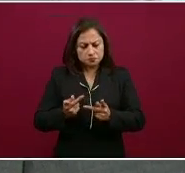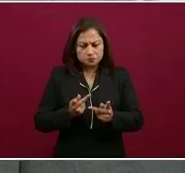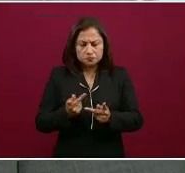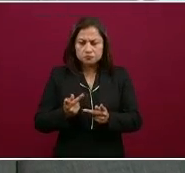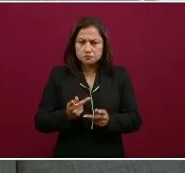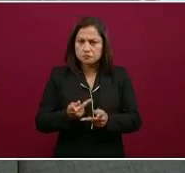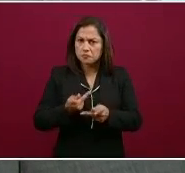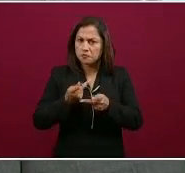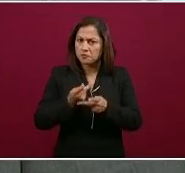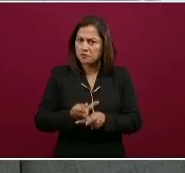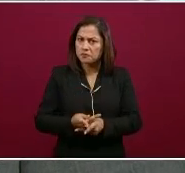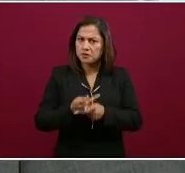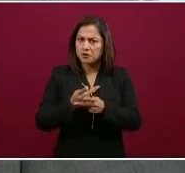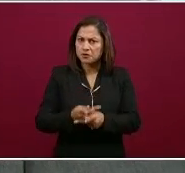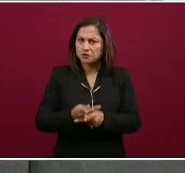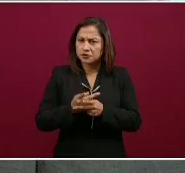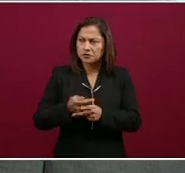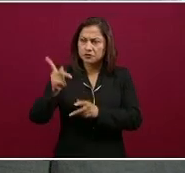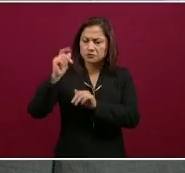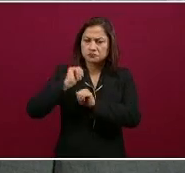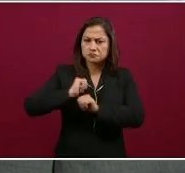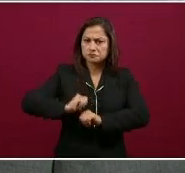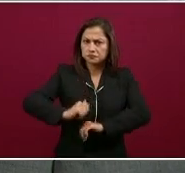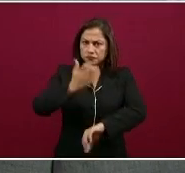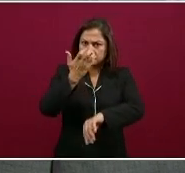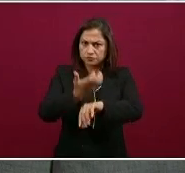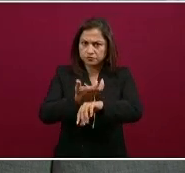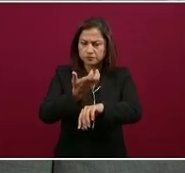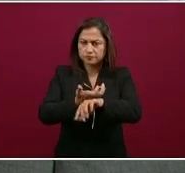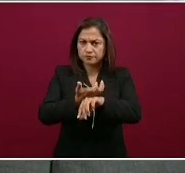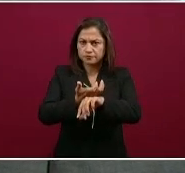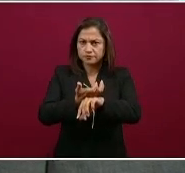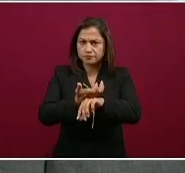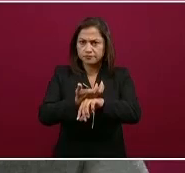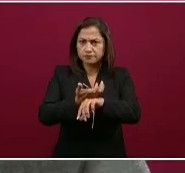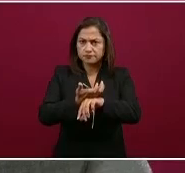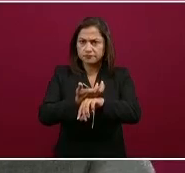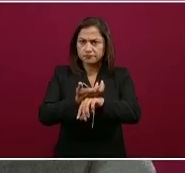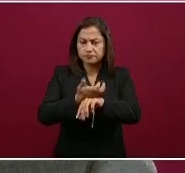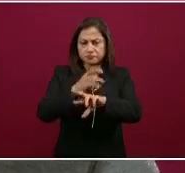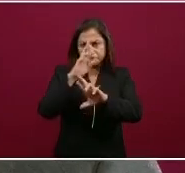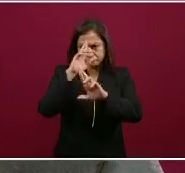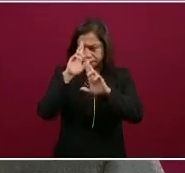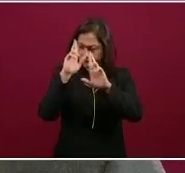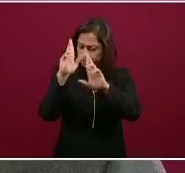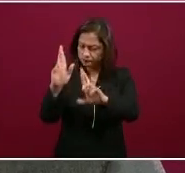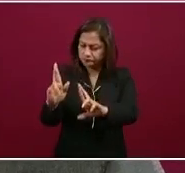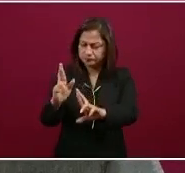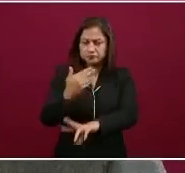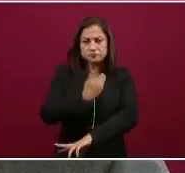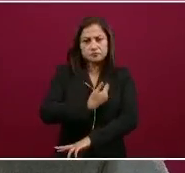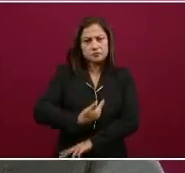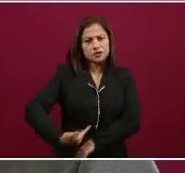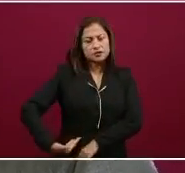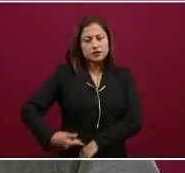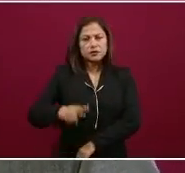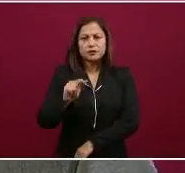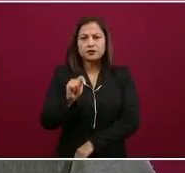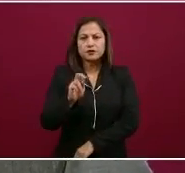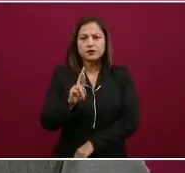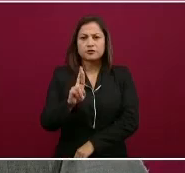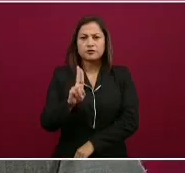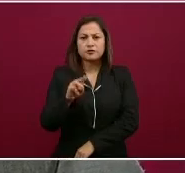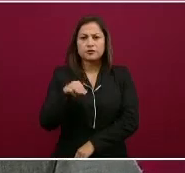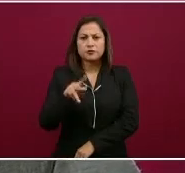autoridades de Estados Unidos, con respeto al presidente Donald Trump.